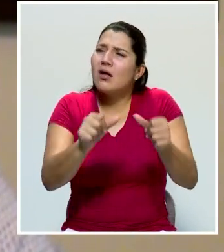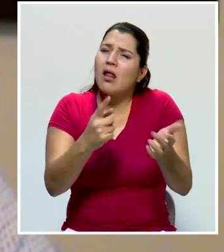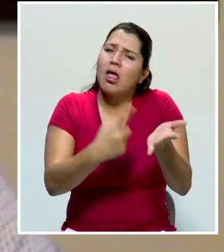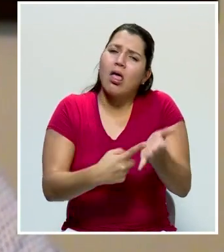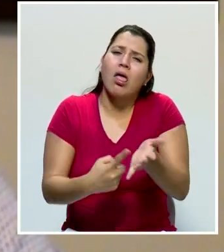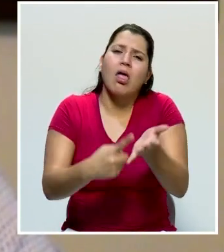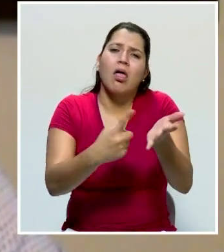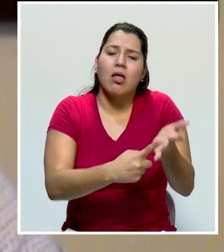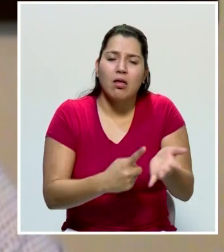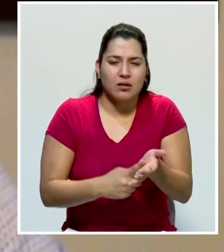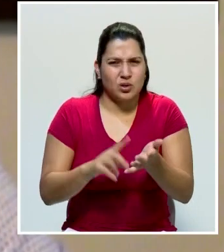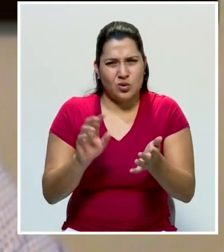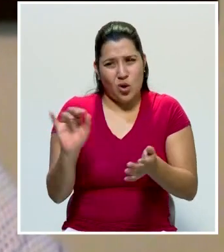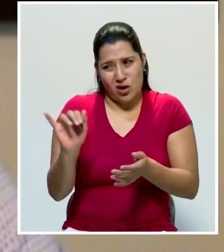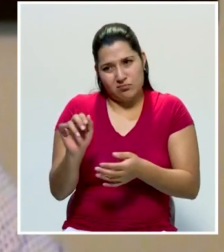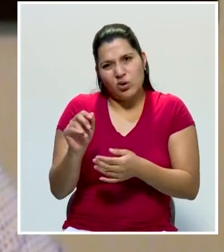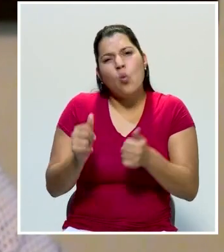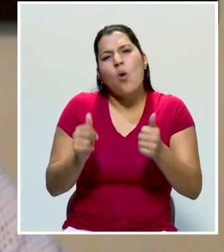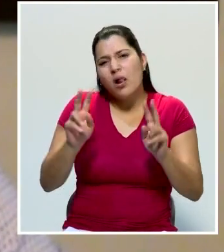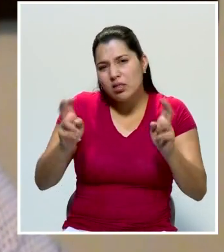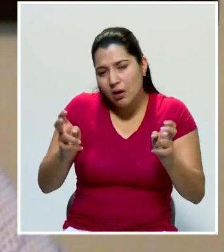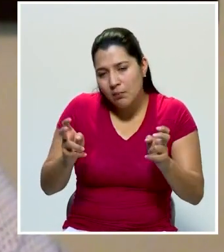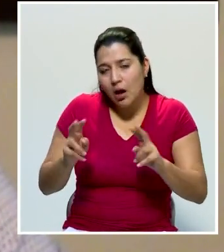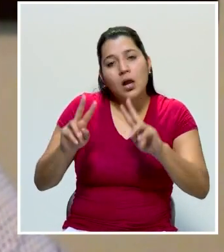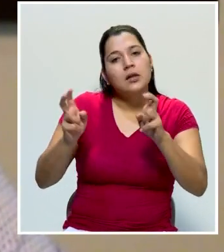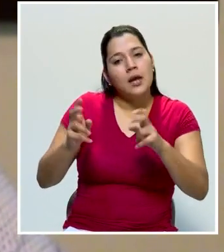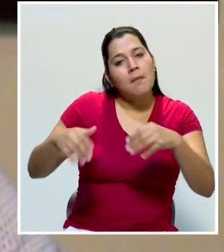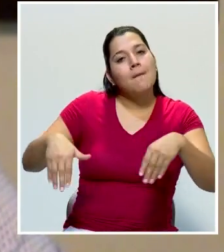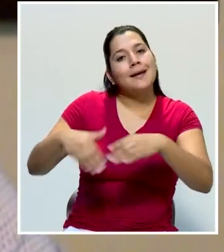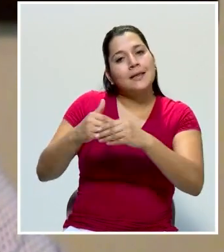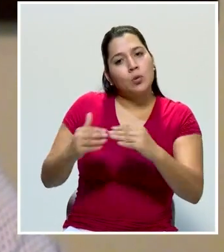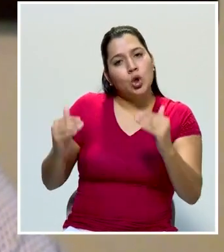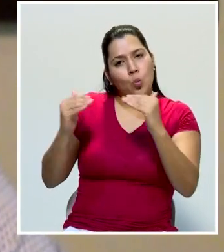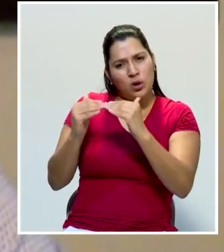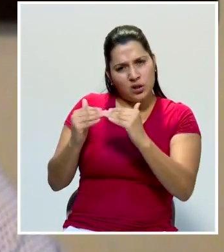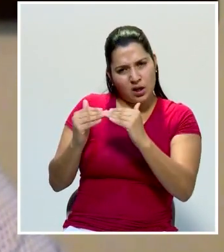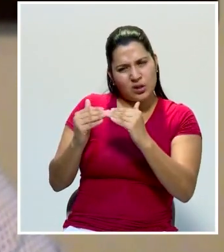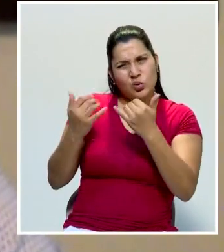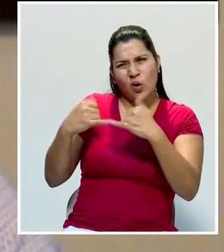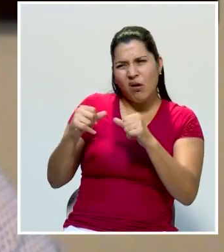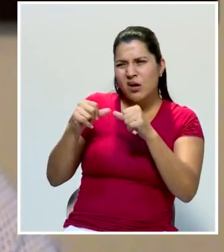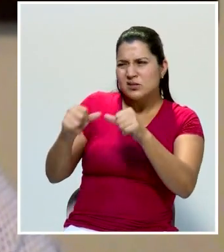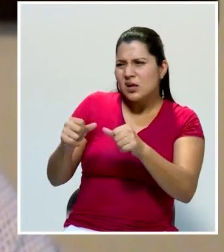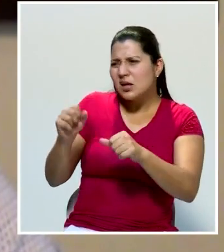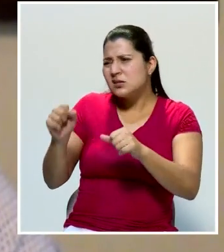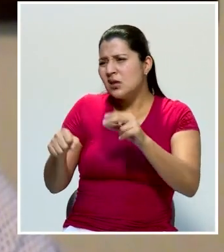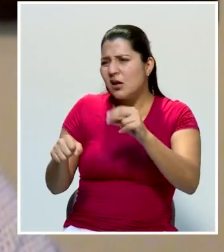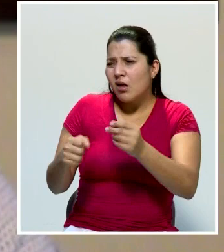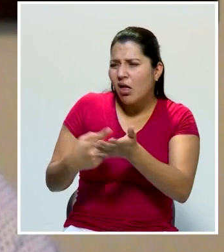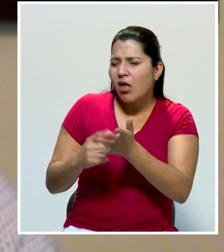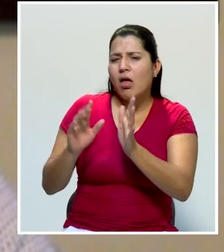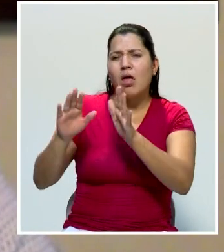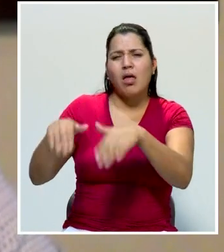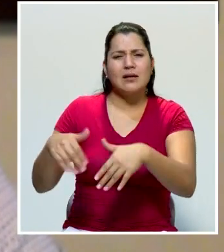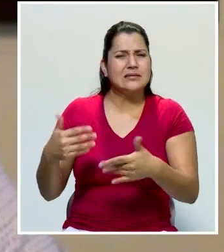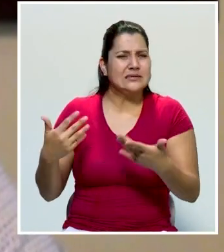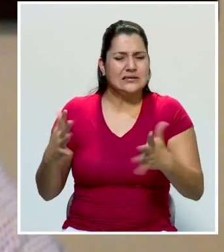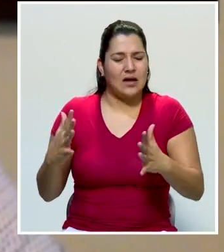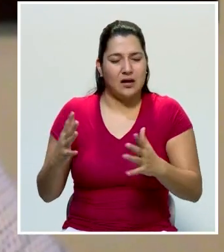matrimonio igualitario. Y bueno, que esta sesión lamentablemente haya culminado con un hecho de violencia, nosotros tenemos